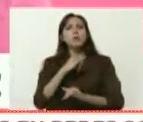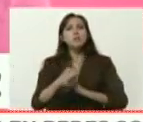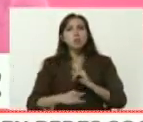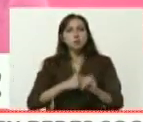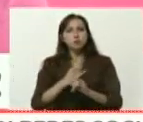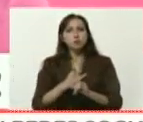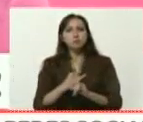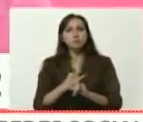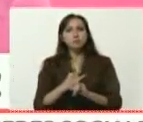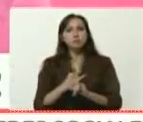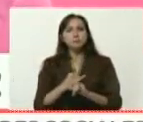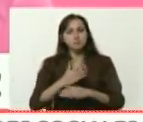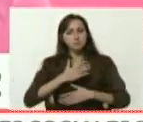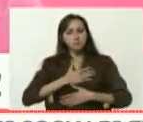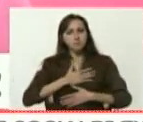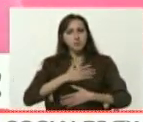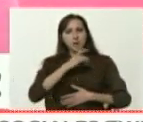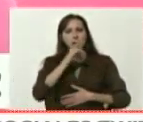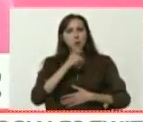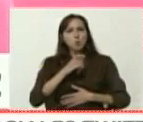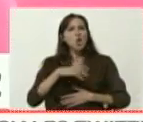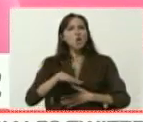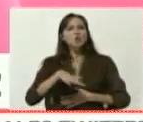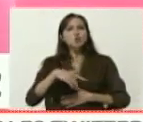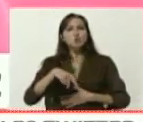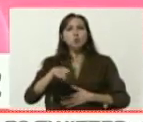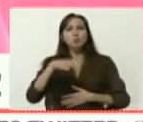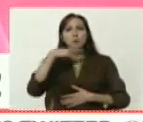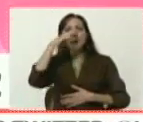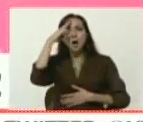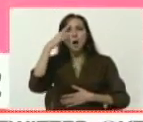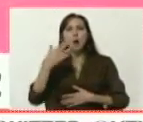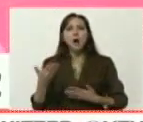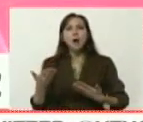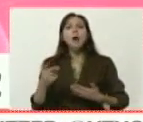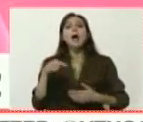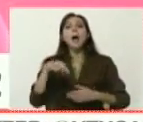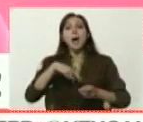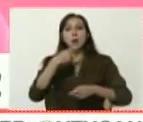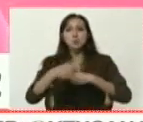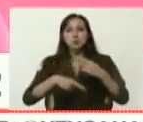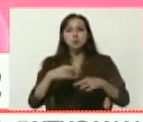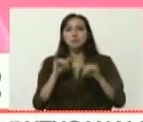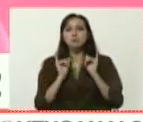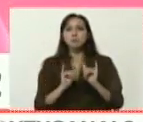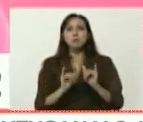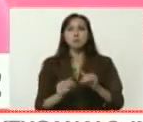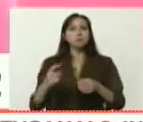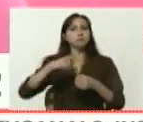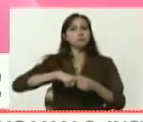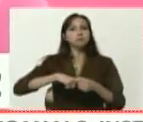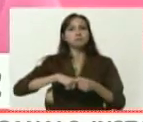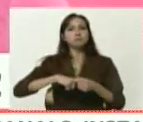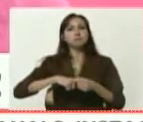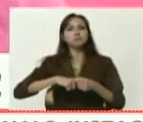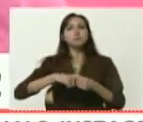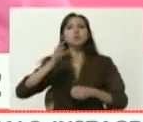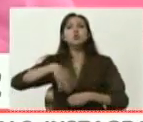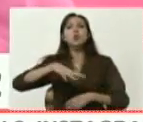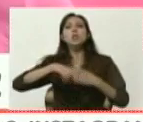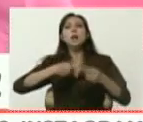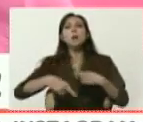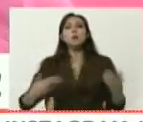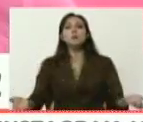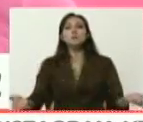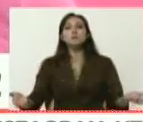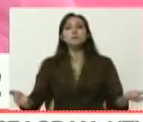preguntan, ¿dónde está Jorge? Jorge está en la Revolución Bolivariana. Y si a mí me preguntan, ¿dónde está la Revolución